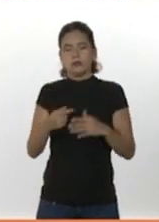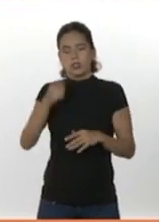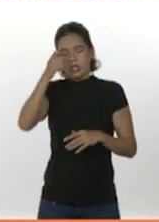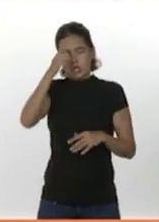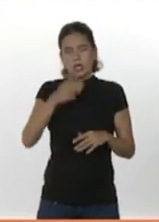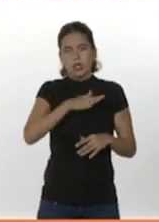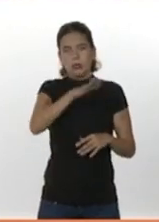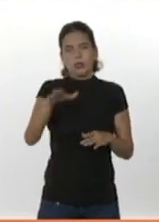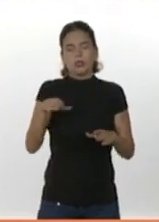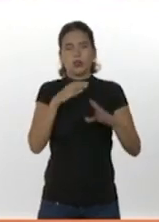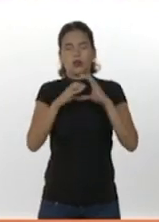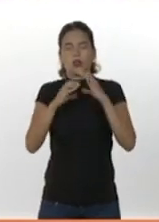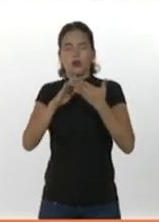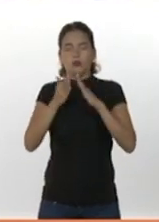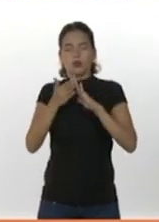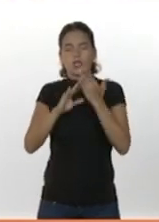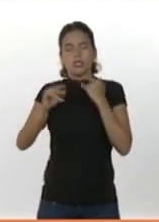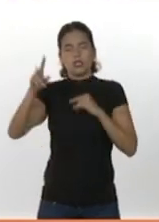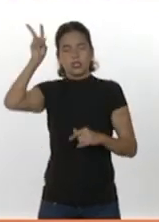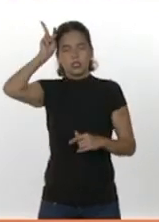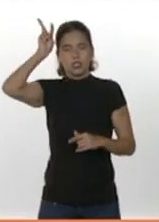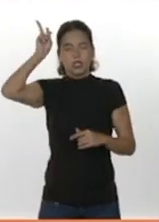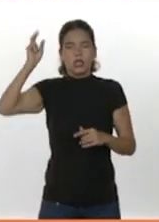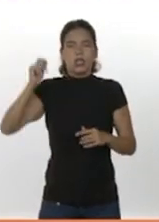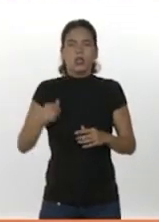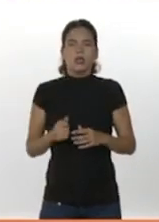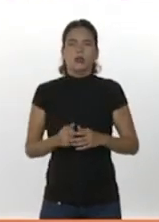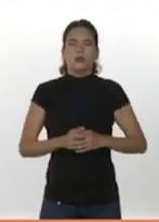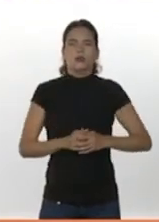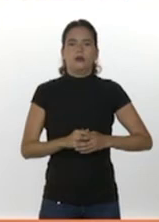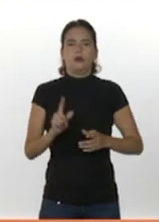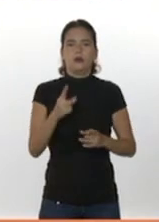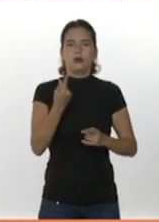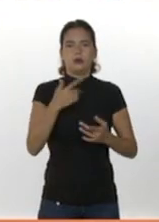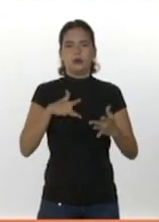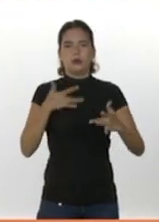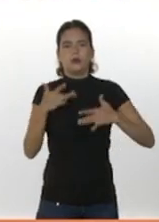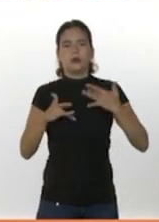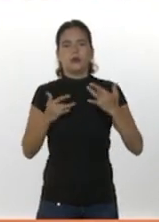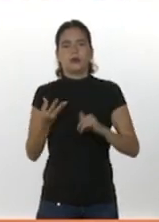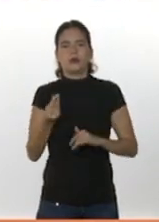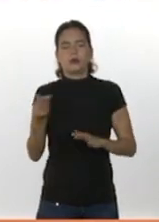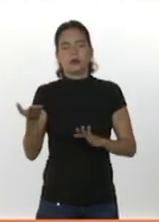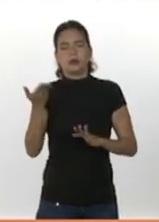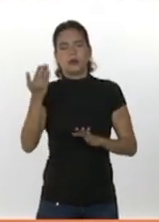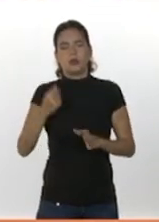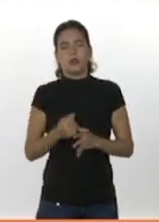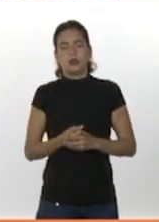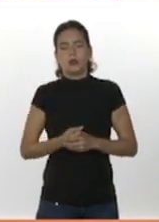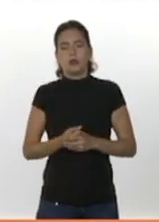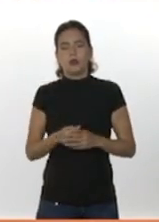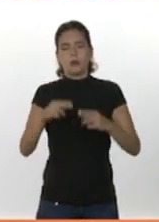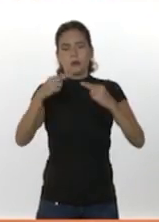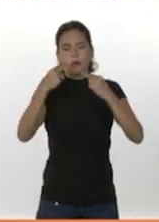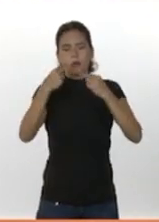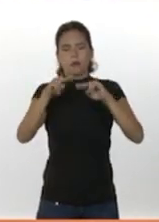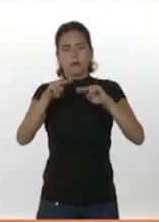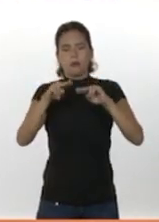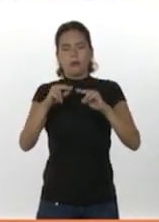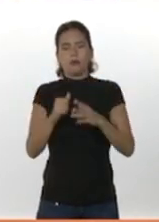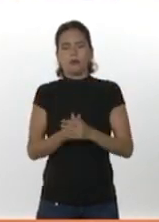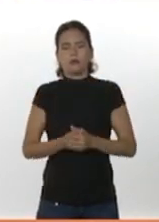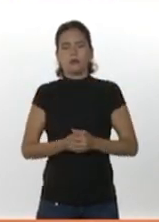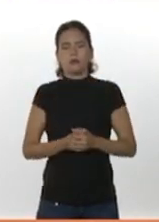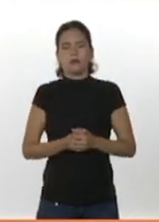población o la comunidad indígena tuvo una actividad muy relevante, tanto a nivel